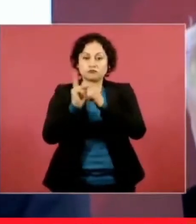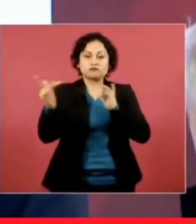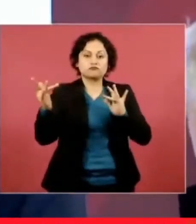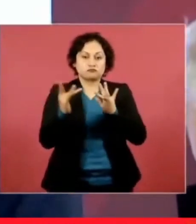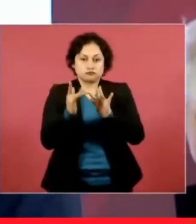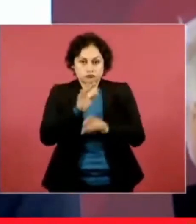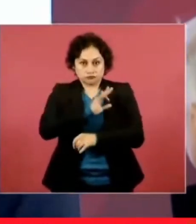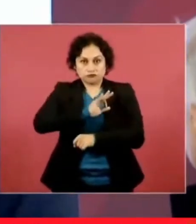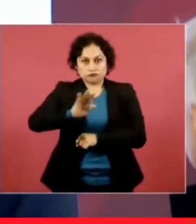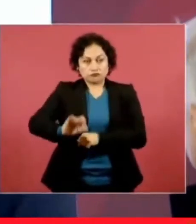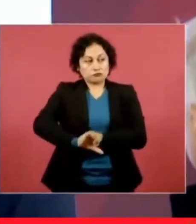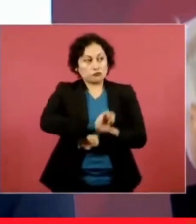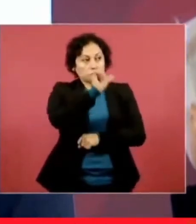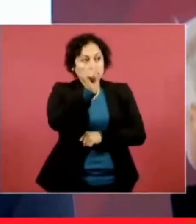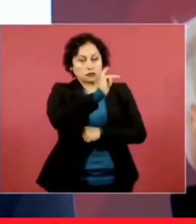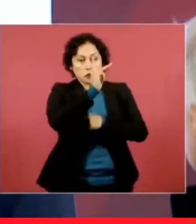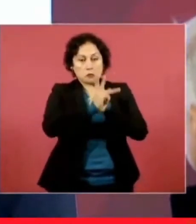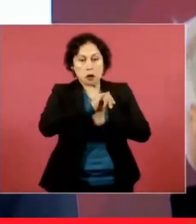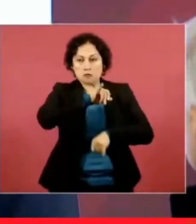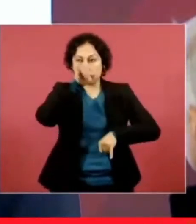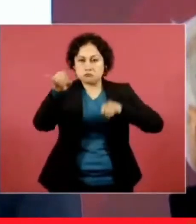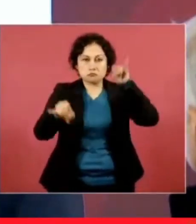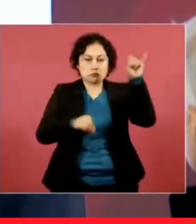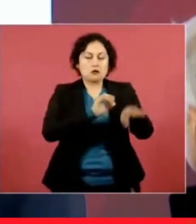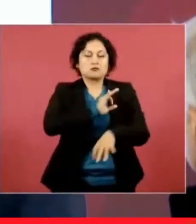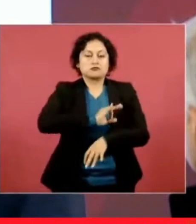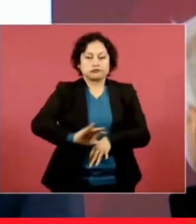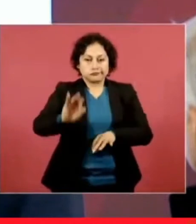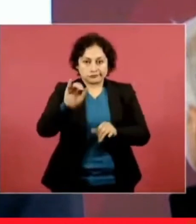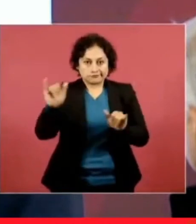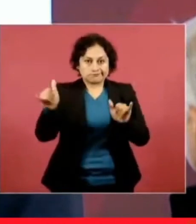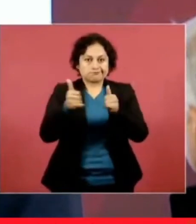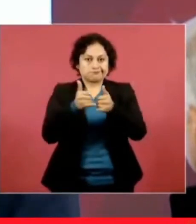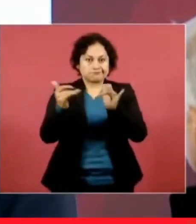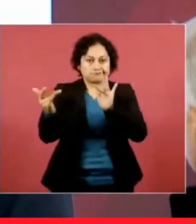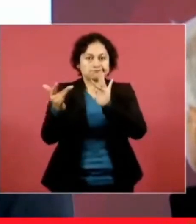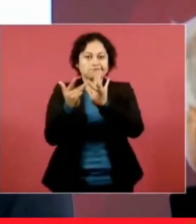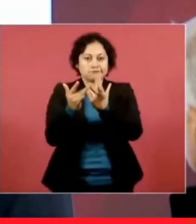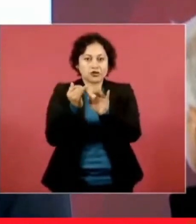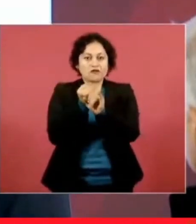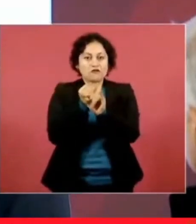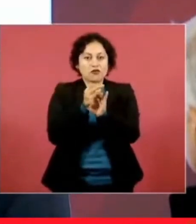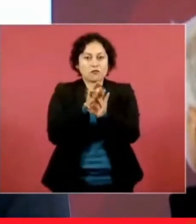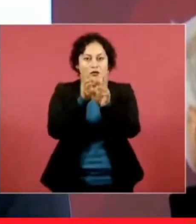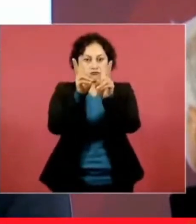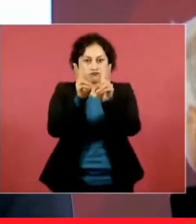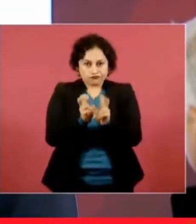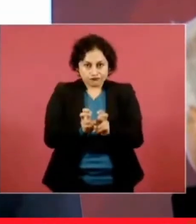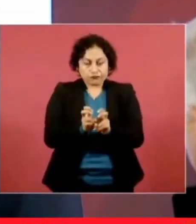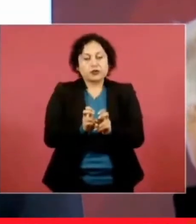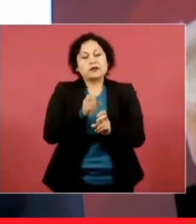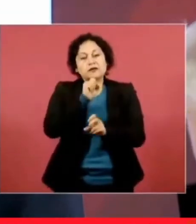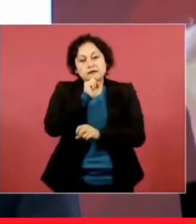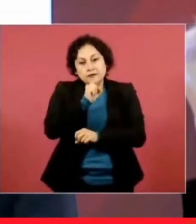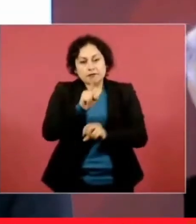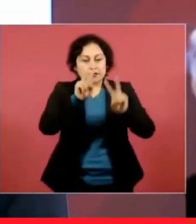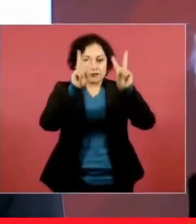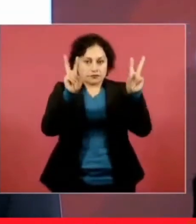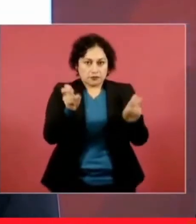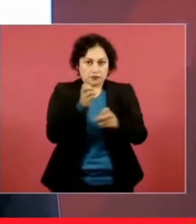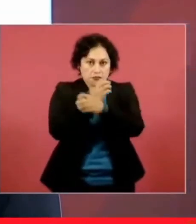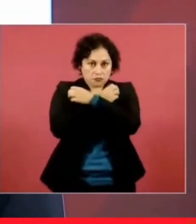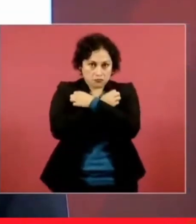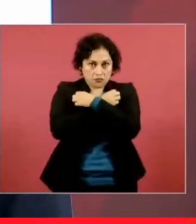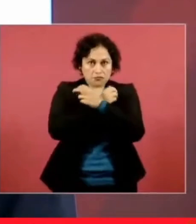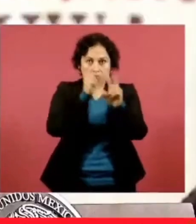del mundo, que puedan tener acceso a cualquier tipo de información, también que puedan bajar contenido educativo, en fin, que puedan